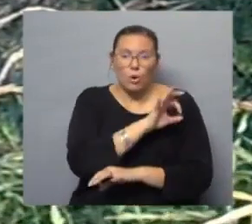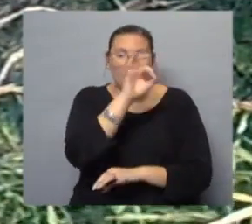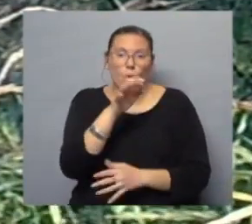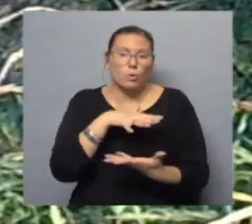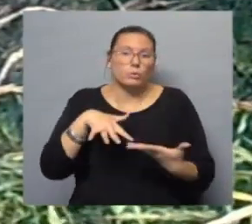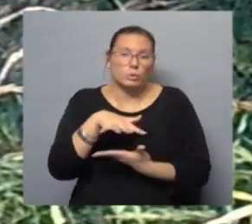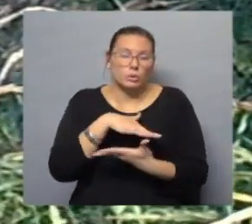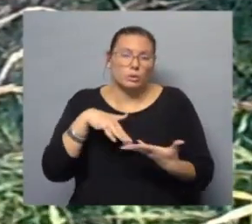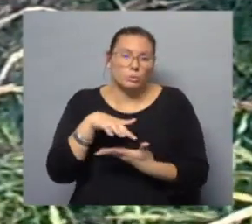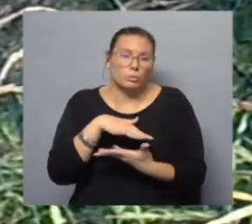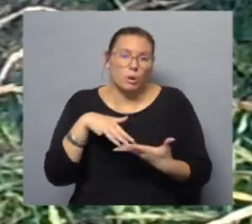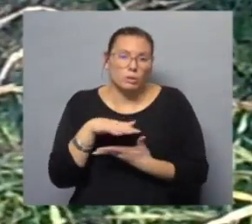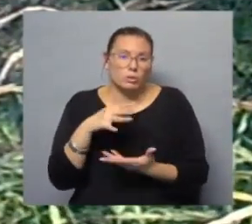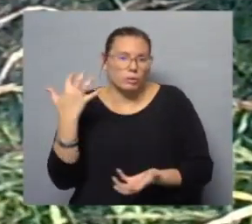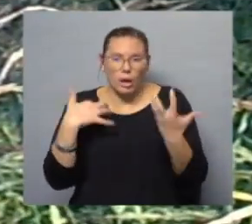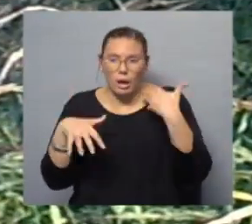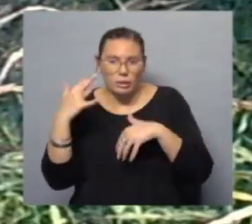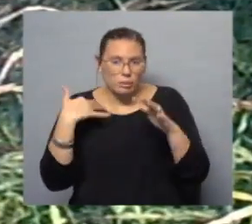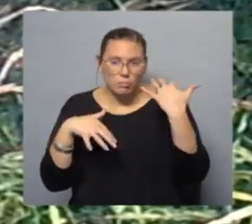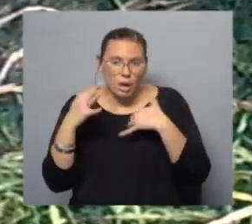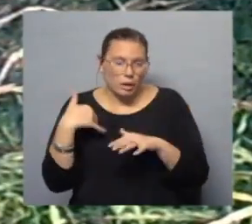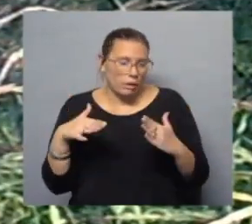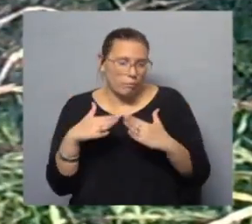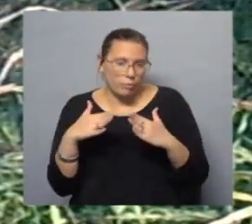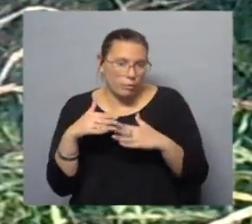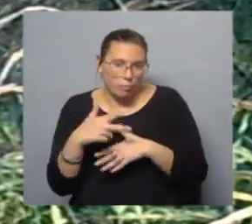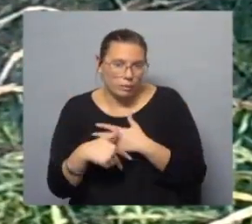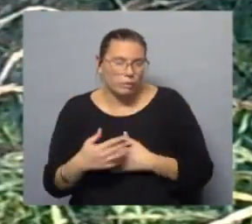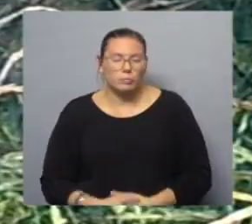evento hacia ganado doméstico.